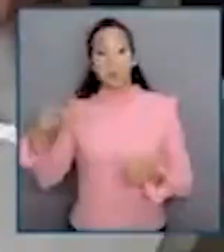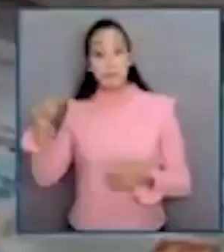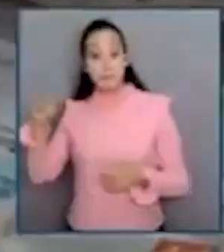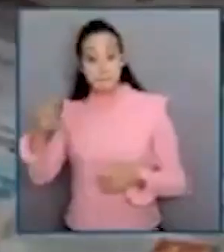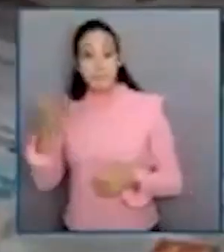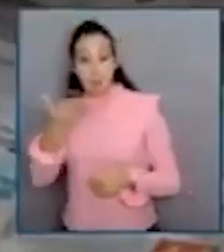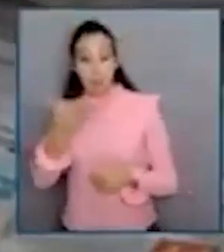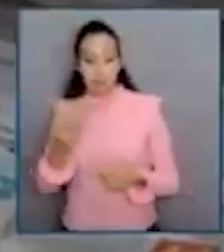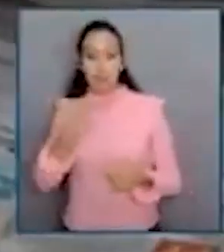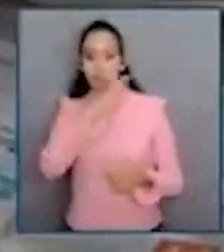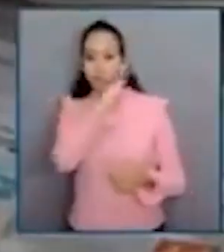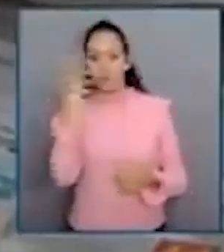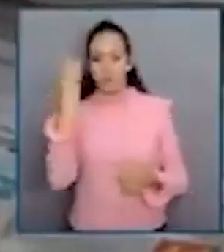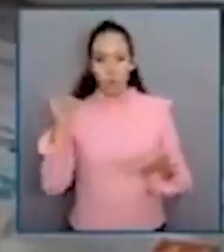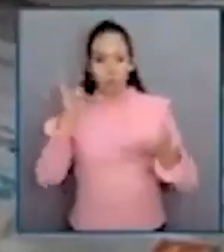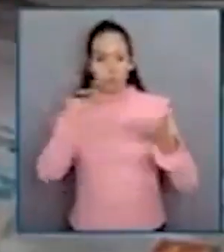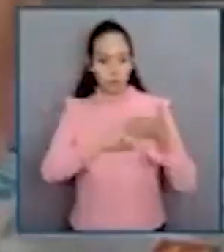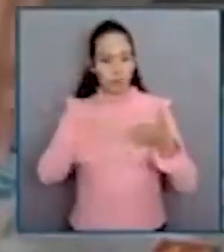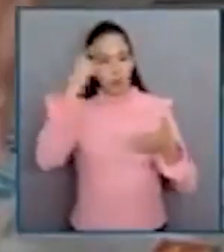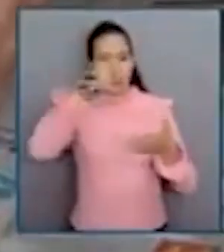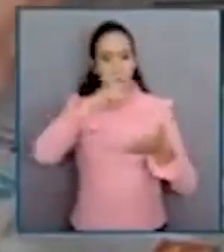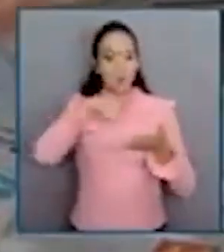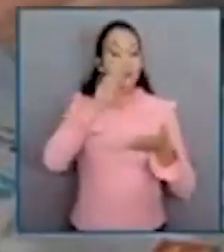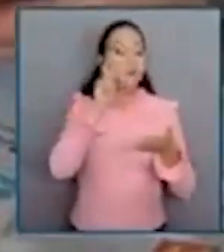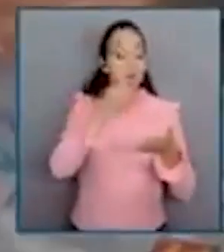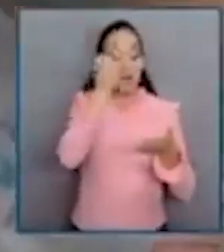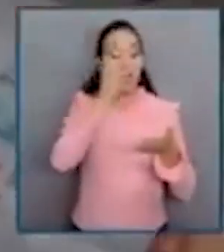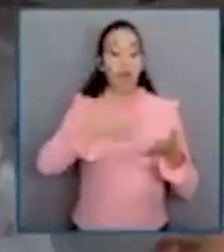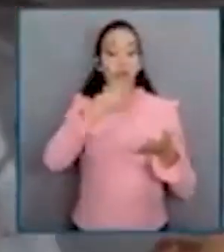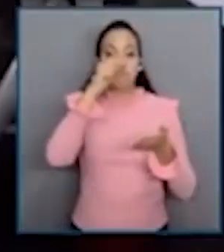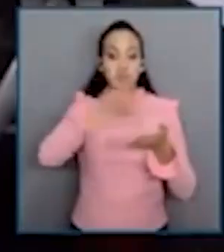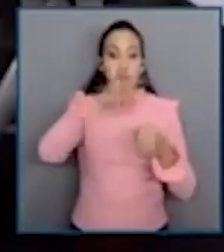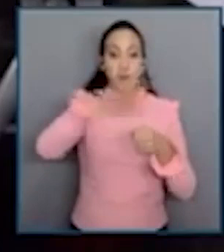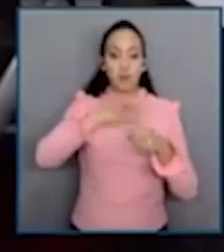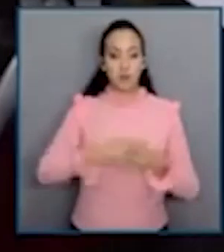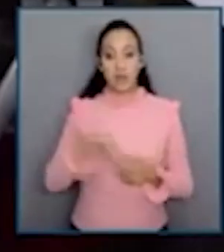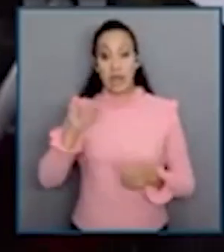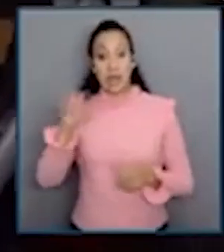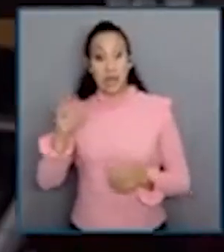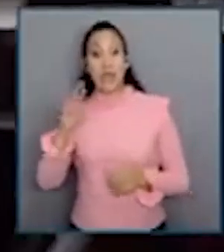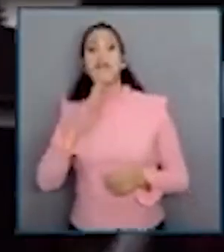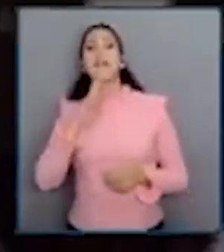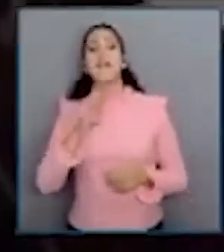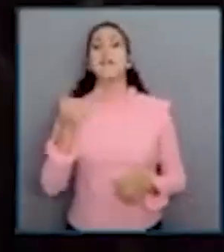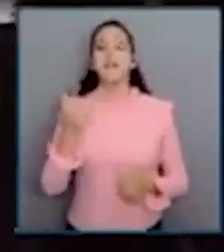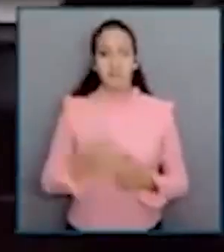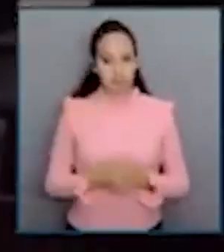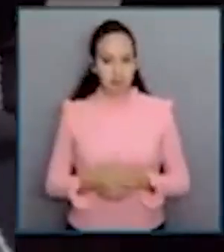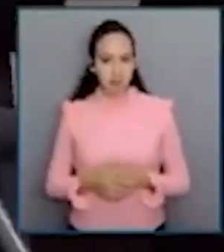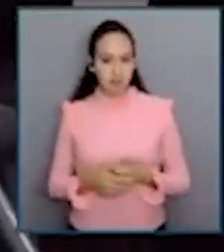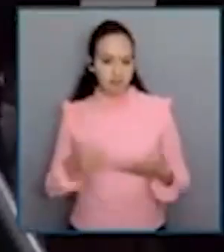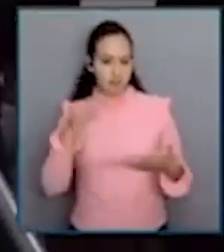revocaron el oficio en el que la secretaría ejecutiva del INE había dado respuesta bajo el argumento de que no es la instancia